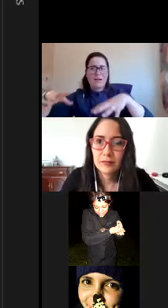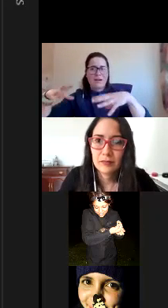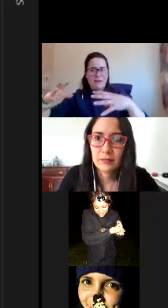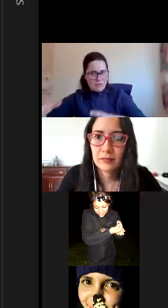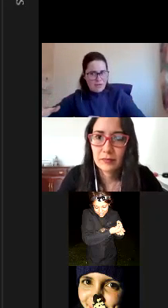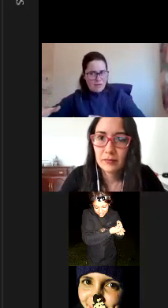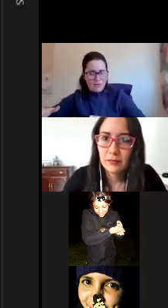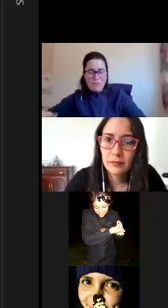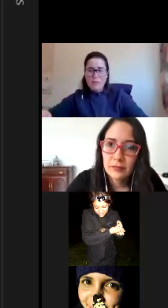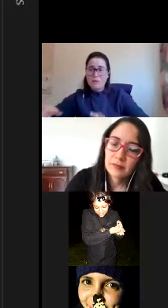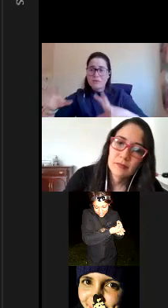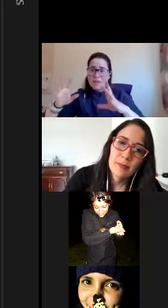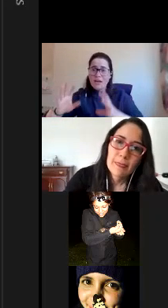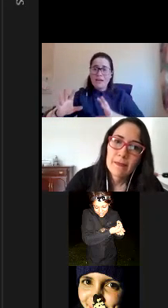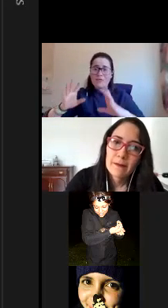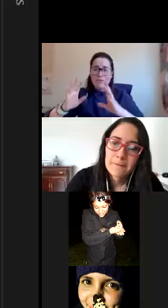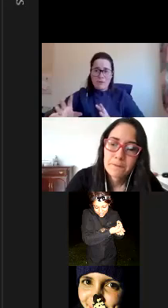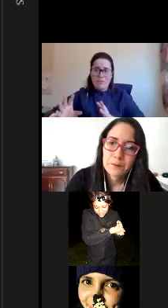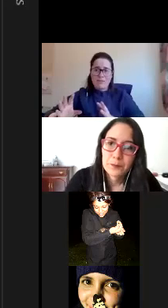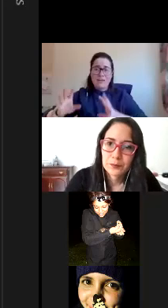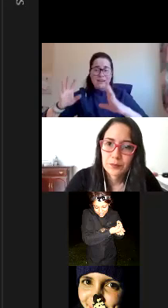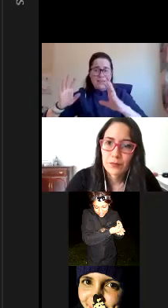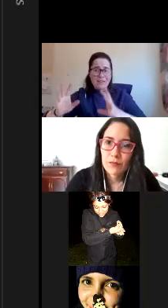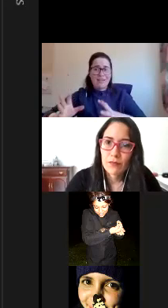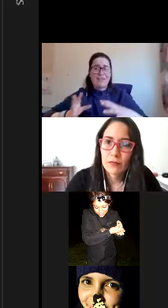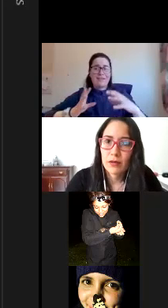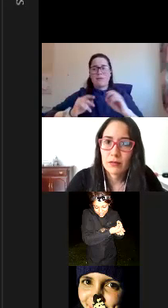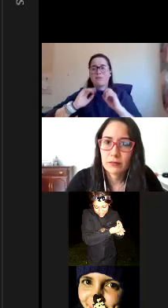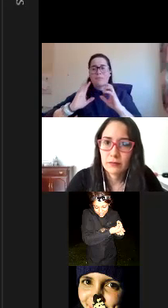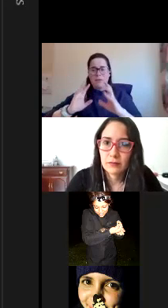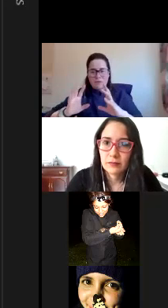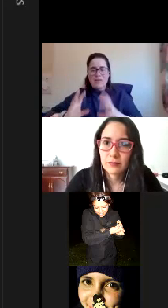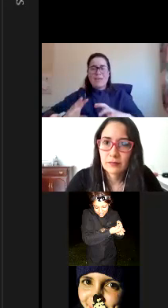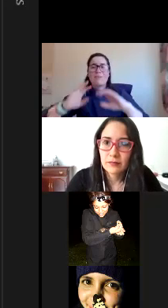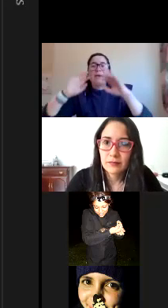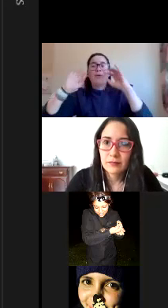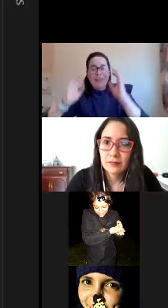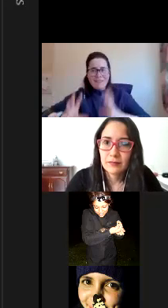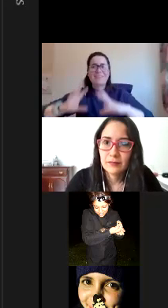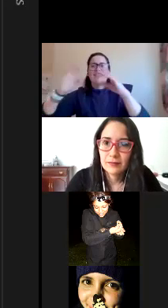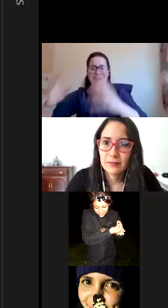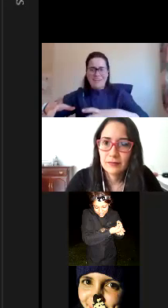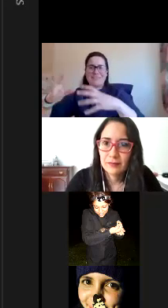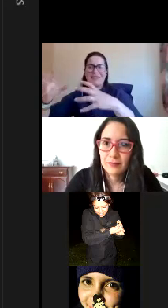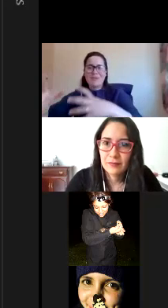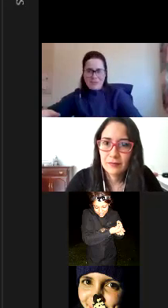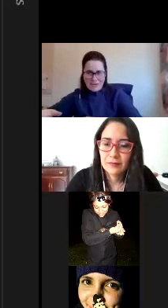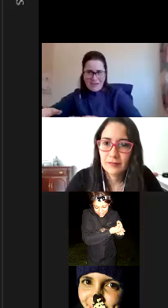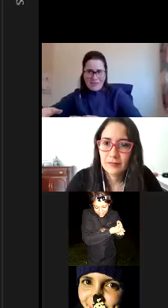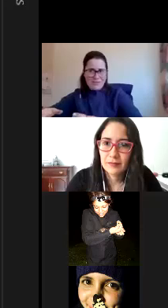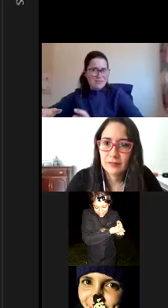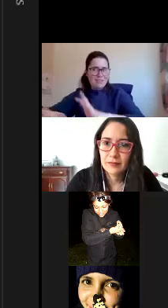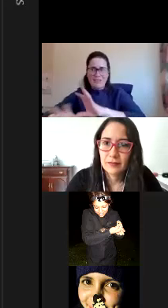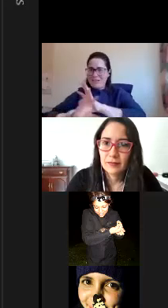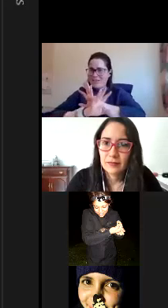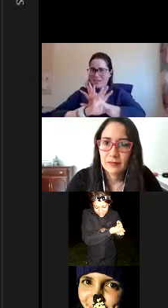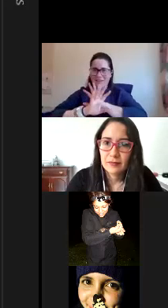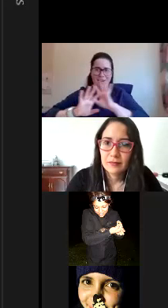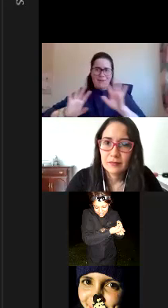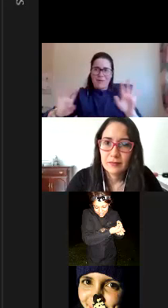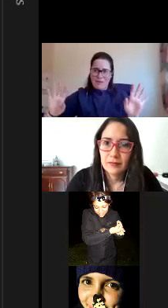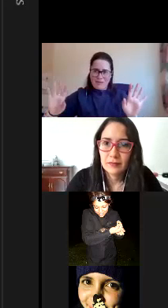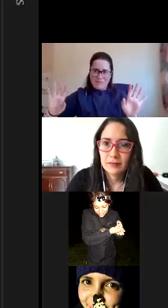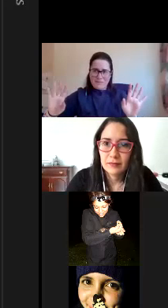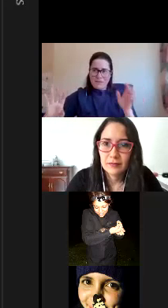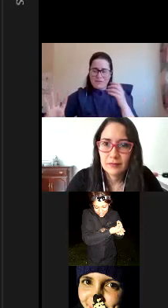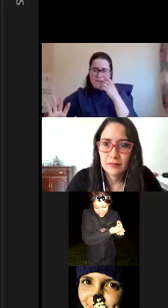hacer, dragamos el lago. Pero si hay formas de pero antes de llegar a hacer un dragado, se tiene que tratar